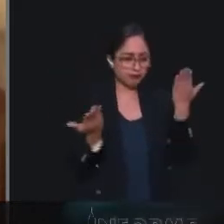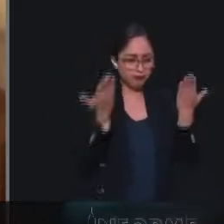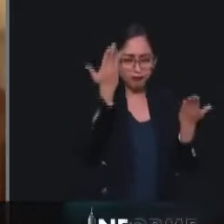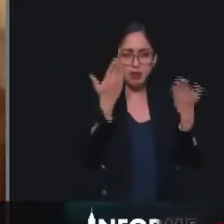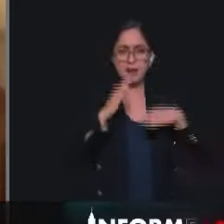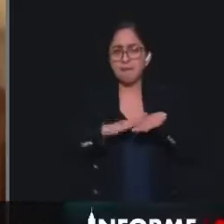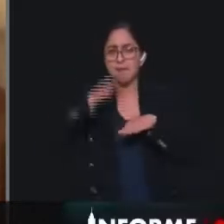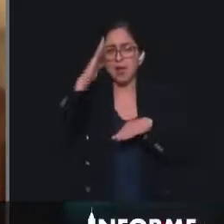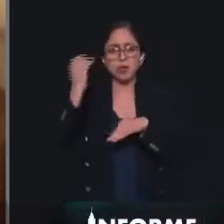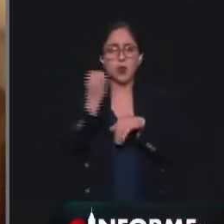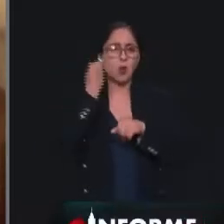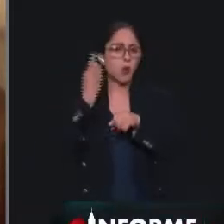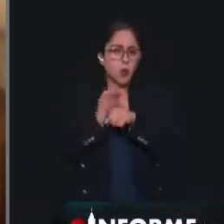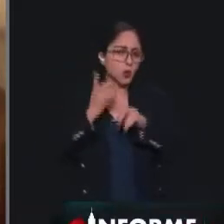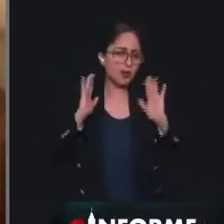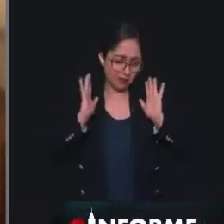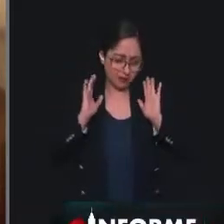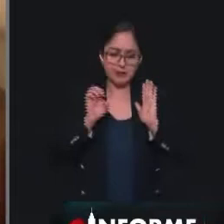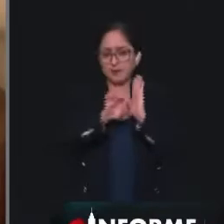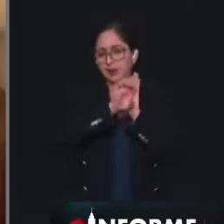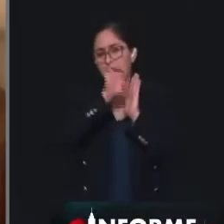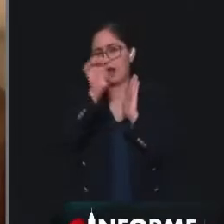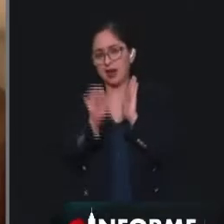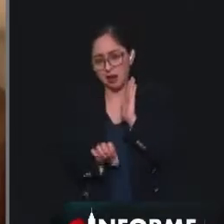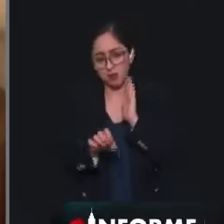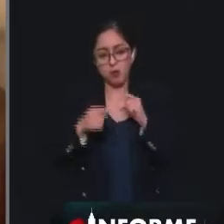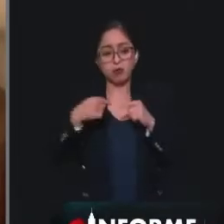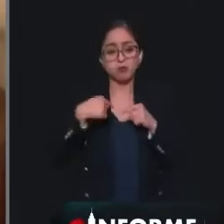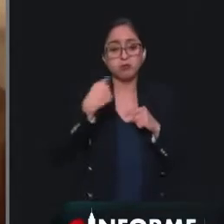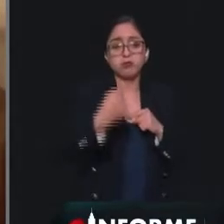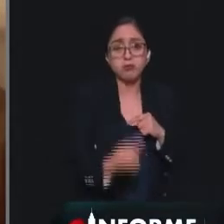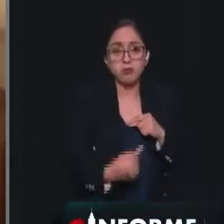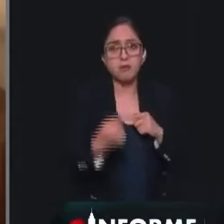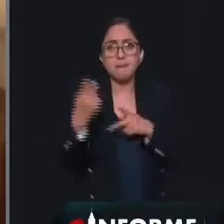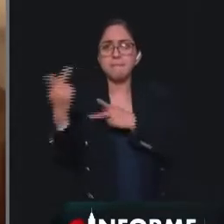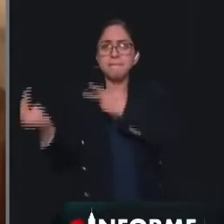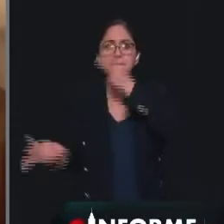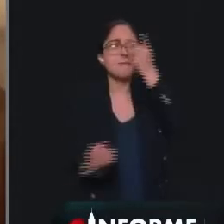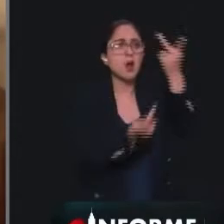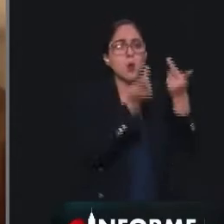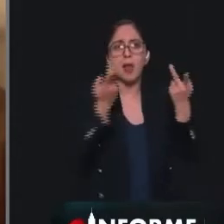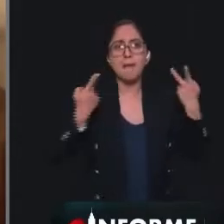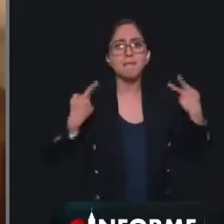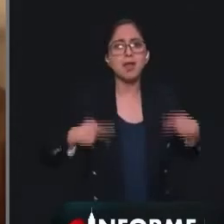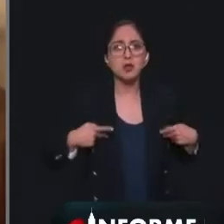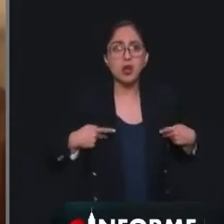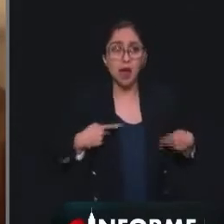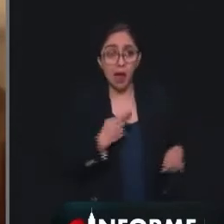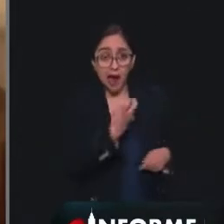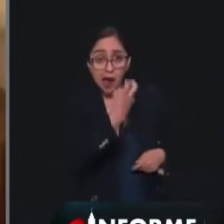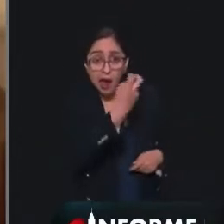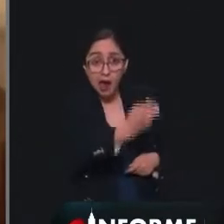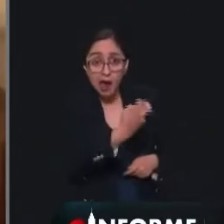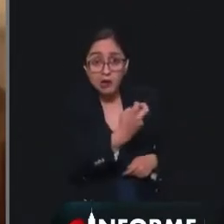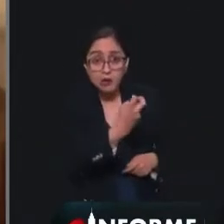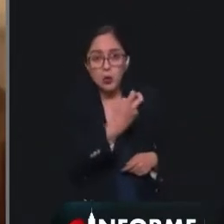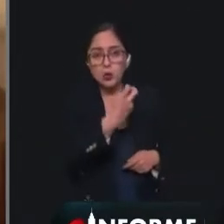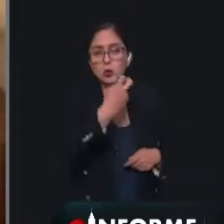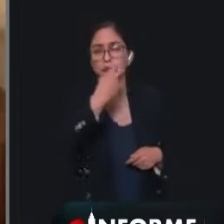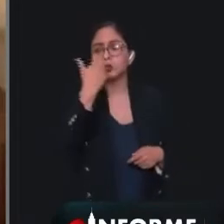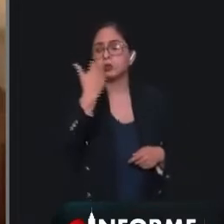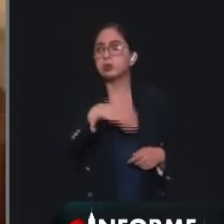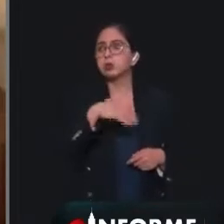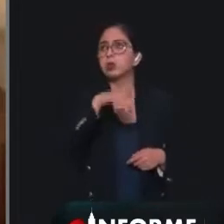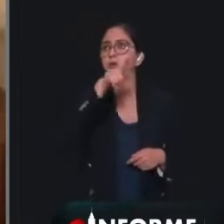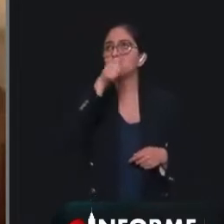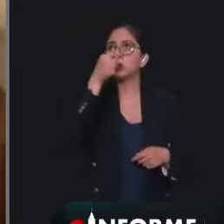¿no? Y por poner un ejemplo, pues viene la consulta popular, ¿no? O sea, ese es un ejercicio de muchísima reflexión